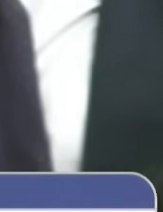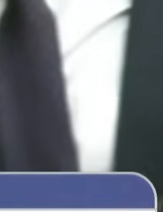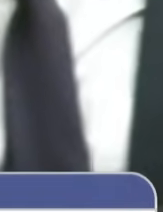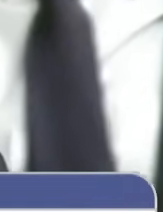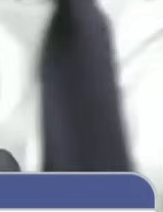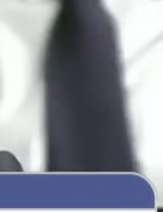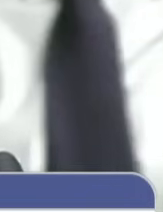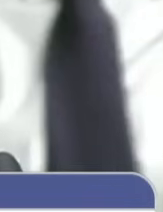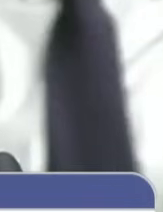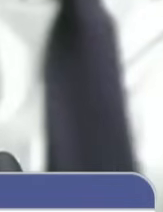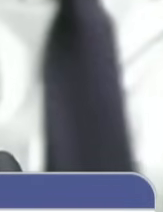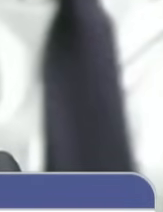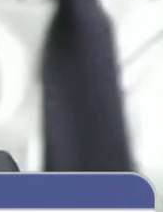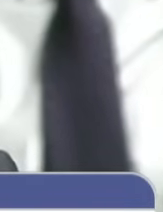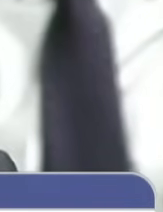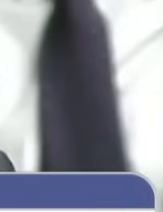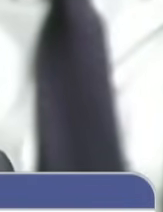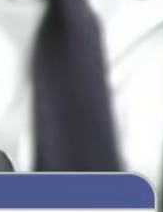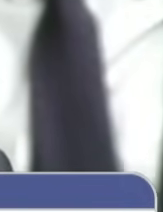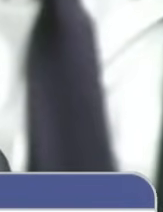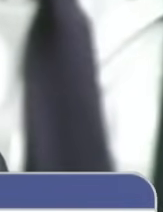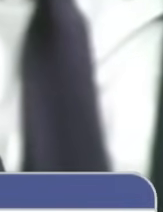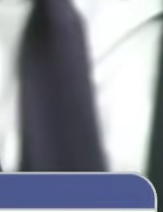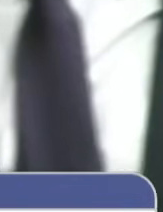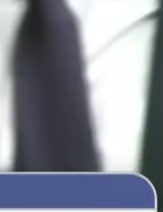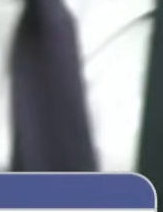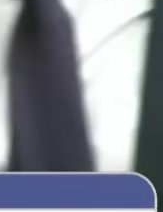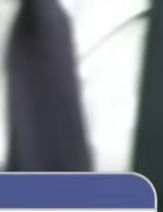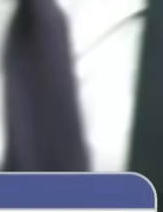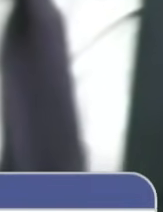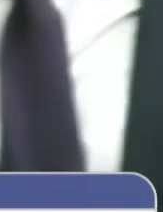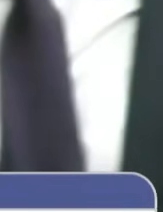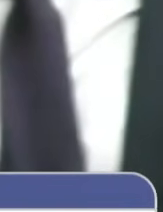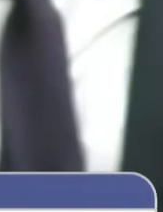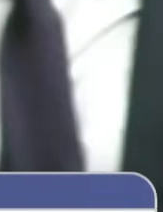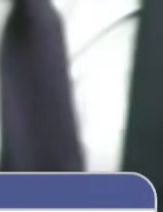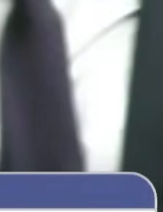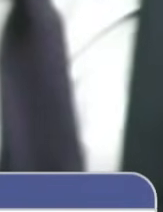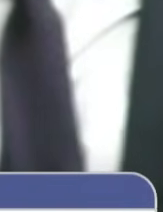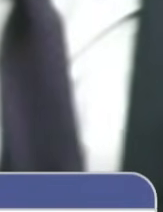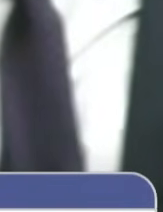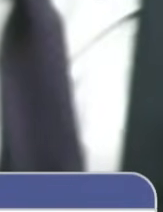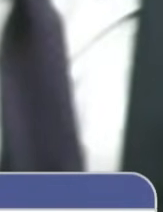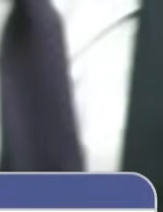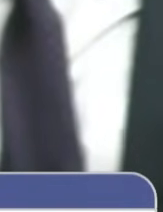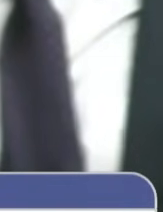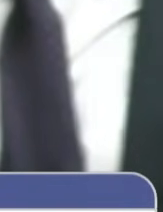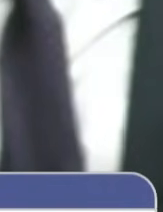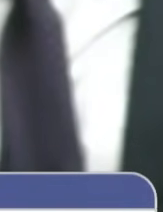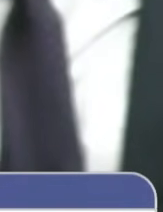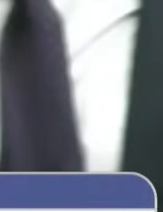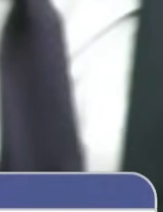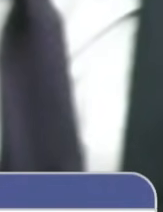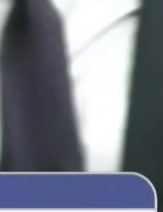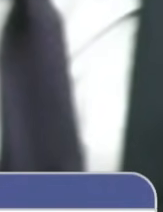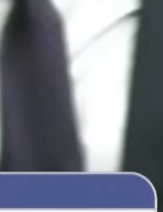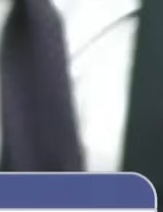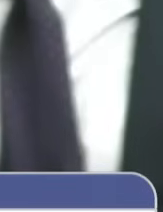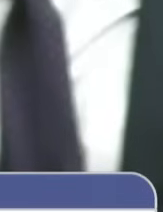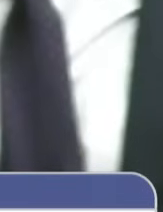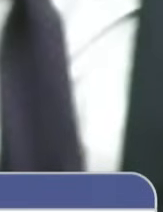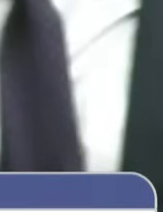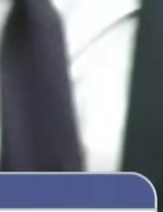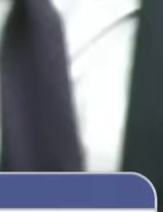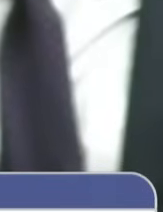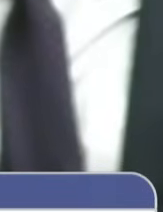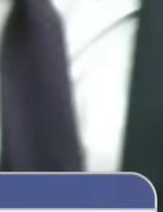conversado previamente con la Fiscalía. La pactamos anterior a la audiencia. Esta jornada se espera que el equipo investigativo de la